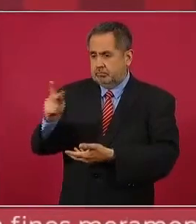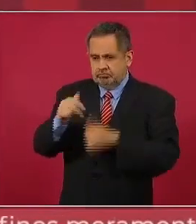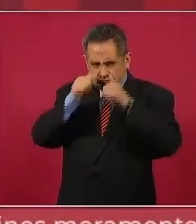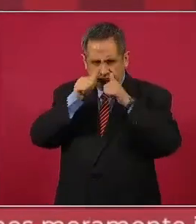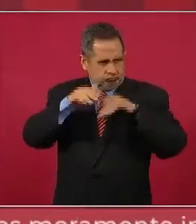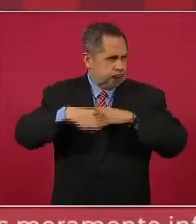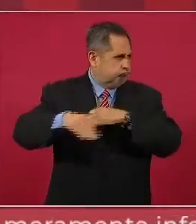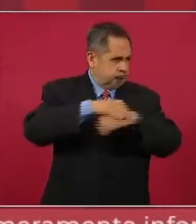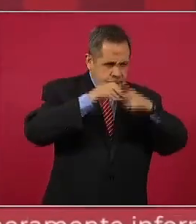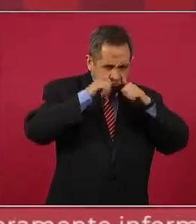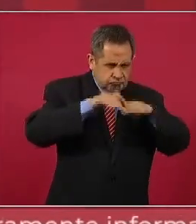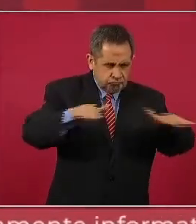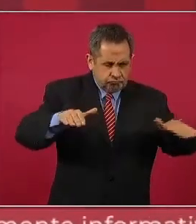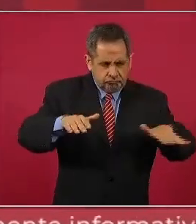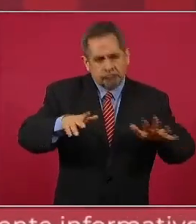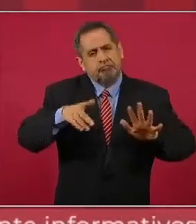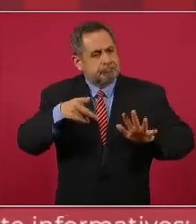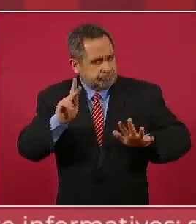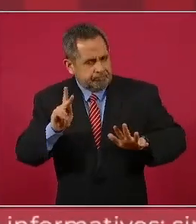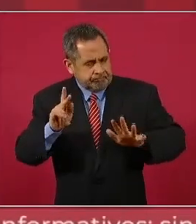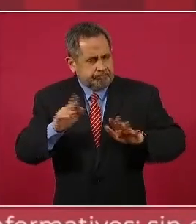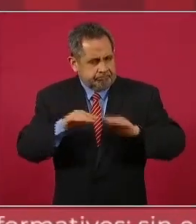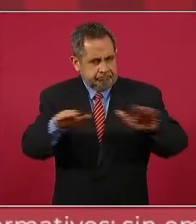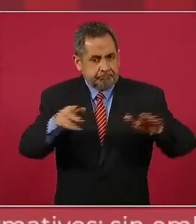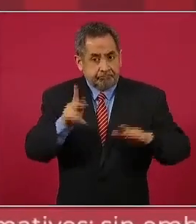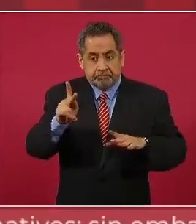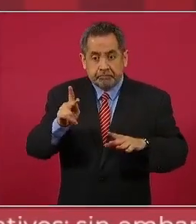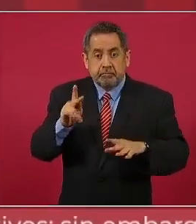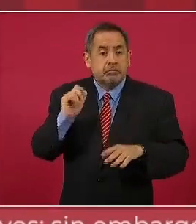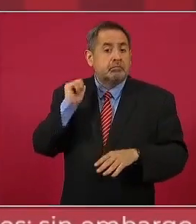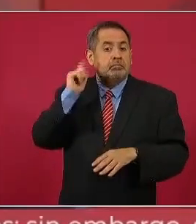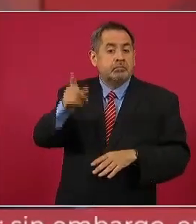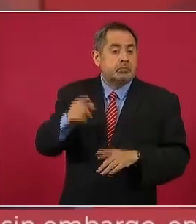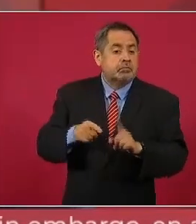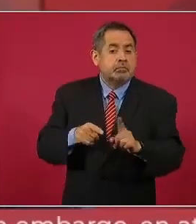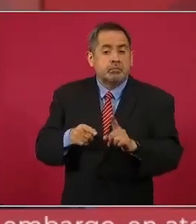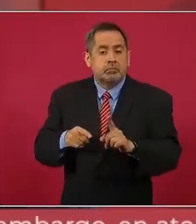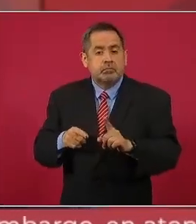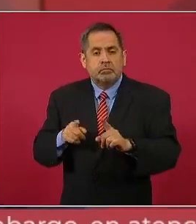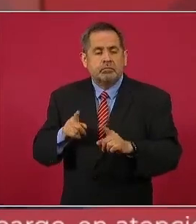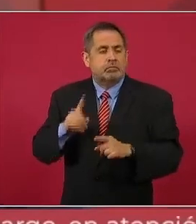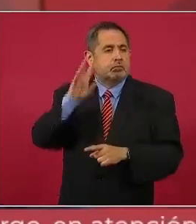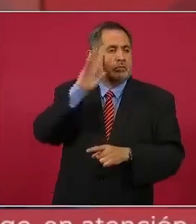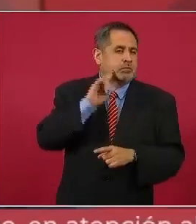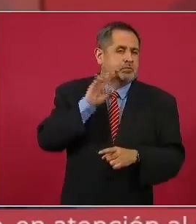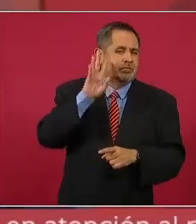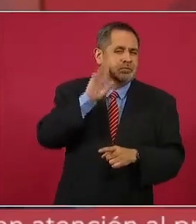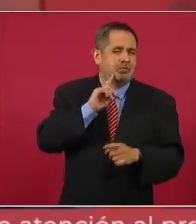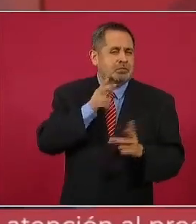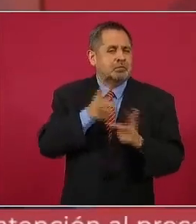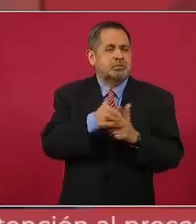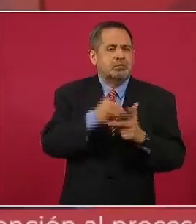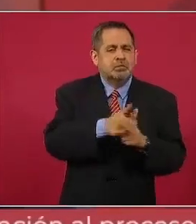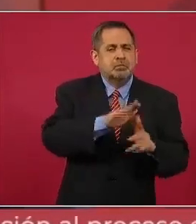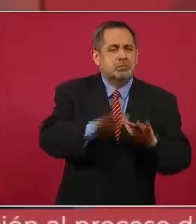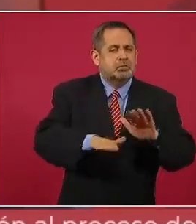todos, pero ante la denuncia de feminicidios y